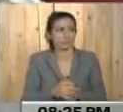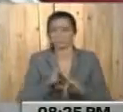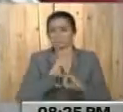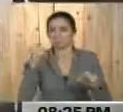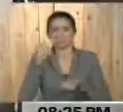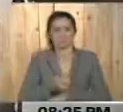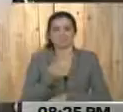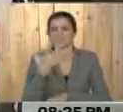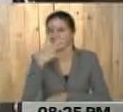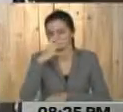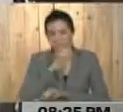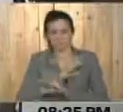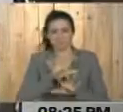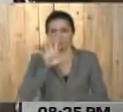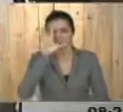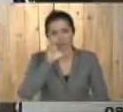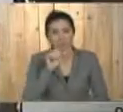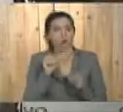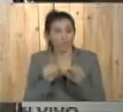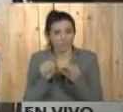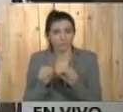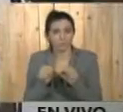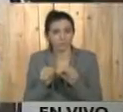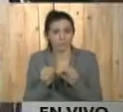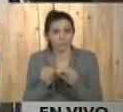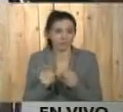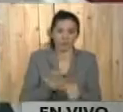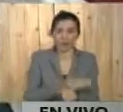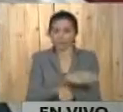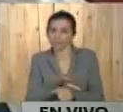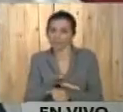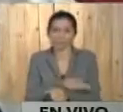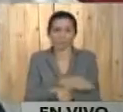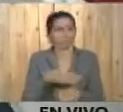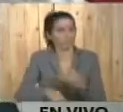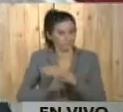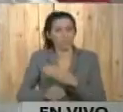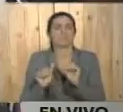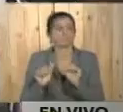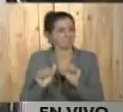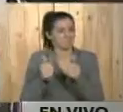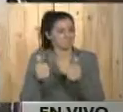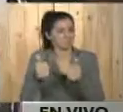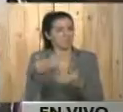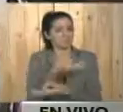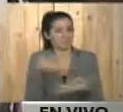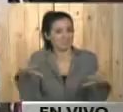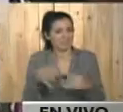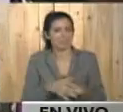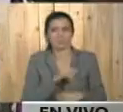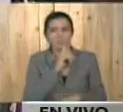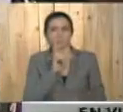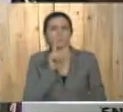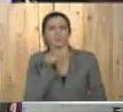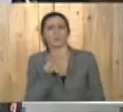Ya salí de quinto año. Saliste de quinto, pero sigues integrada a la cantata de la canción necesaria. Sí. Excelente. ¿Cómo te